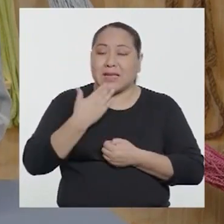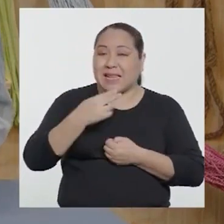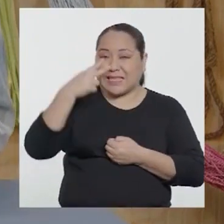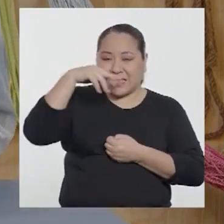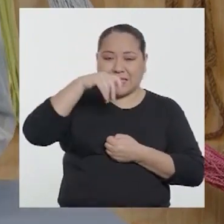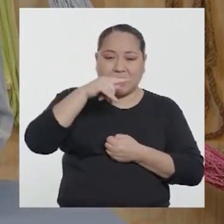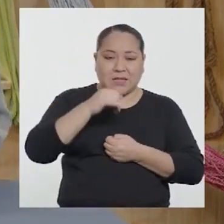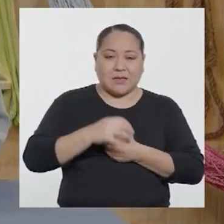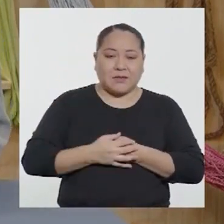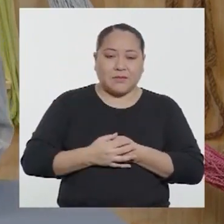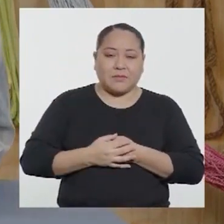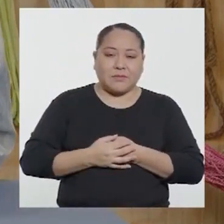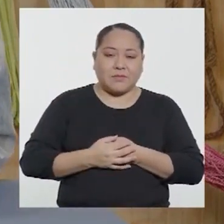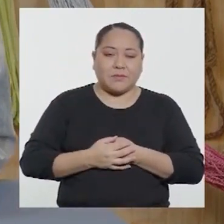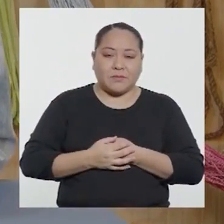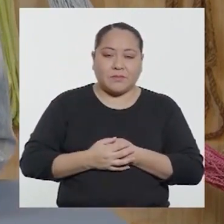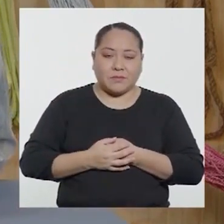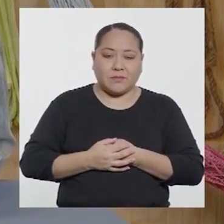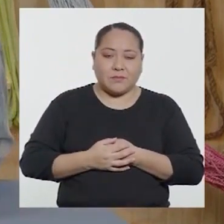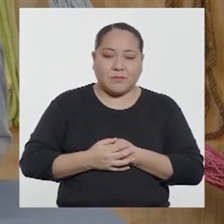Gracias, Nati.